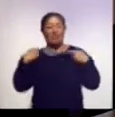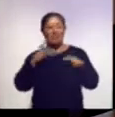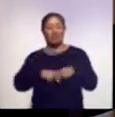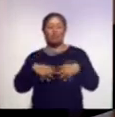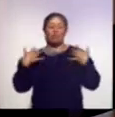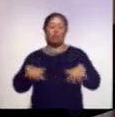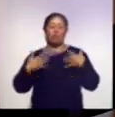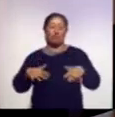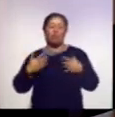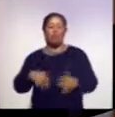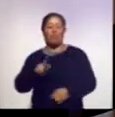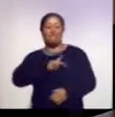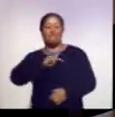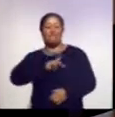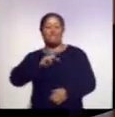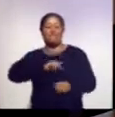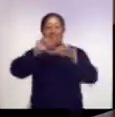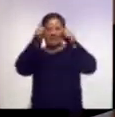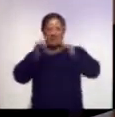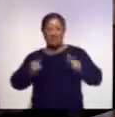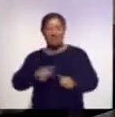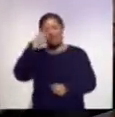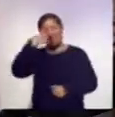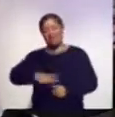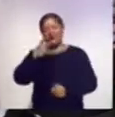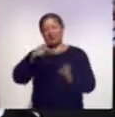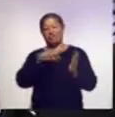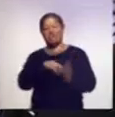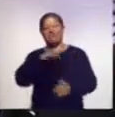Patrimonio Artesanal de México 2019.